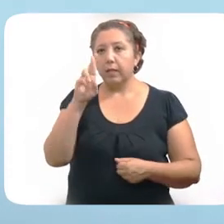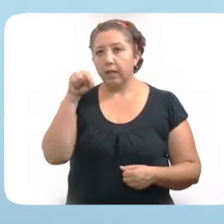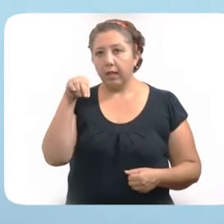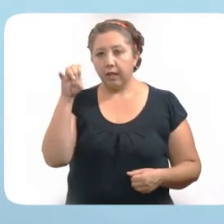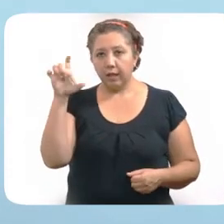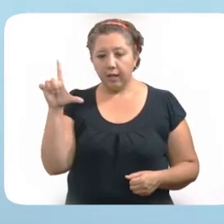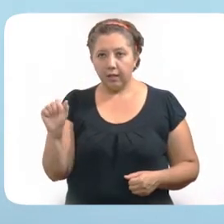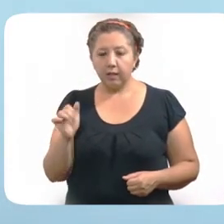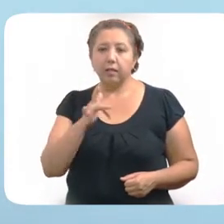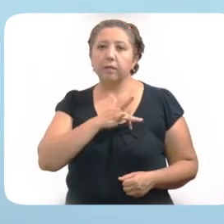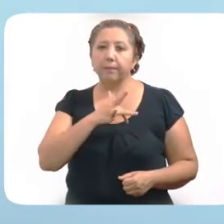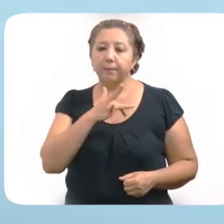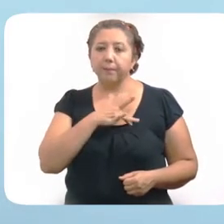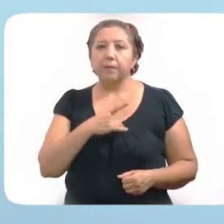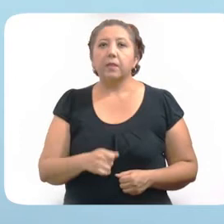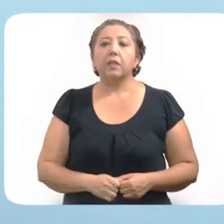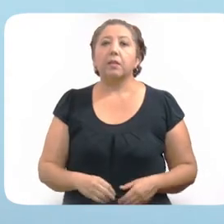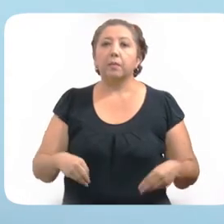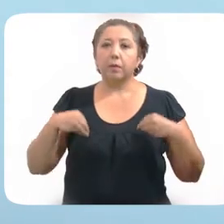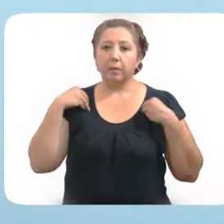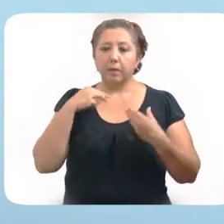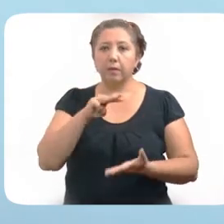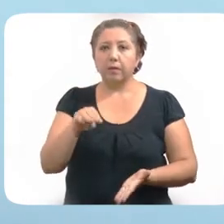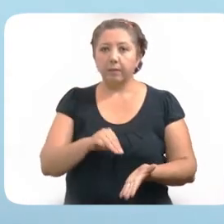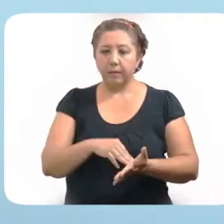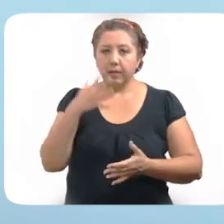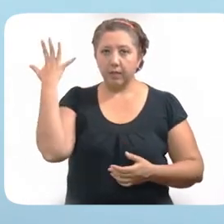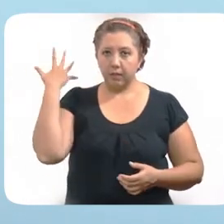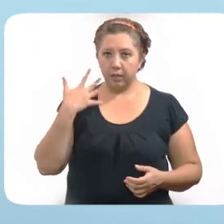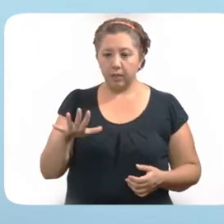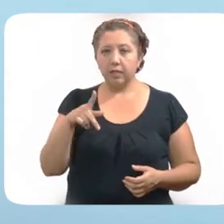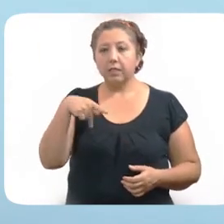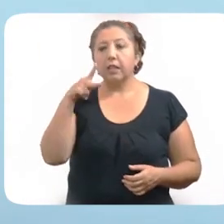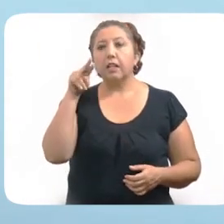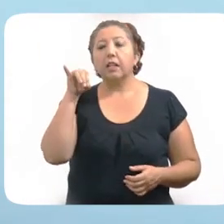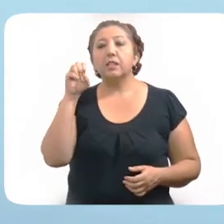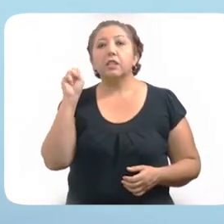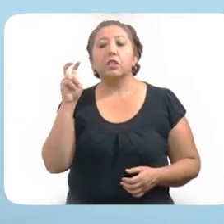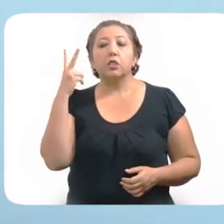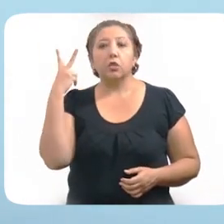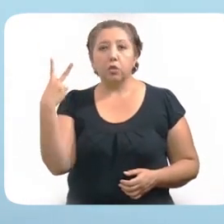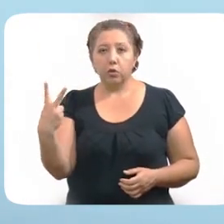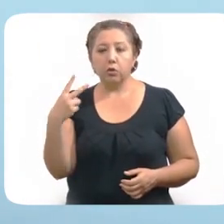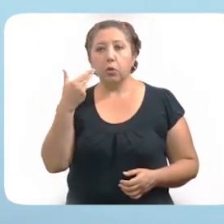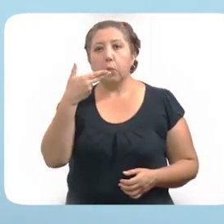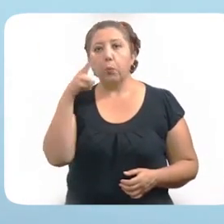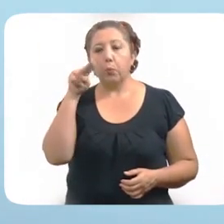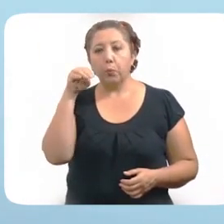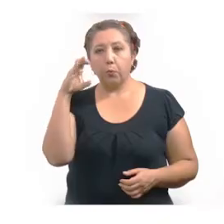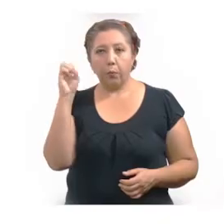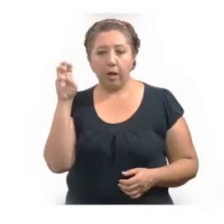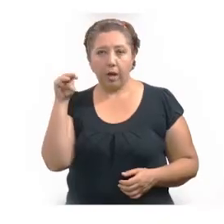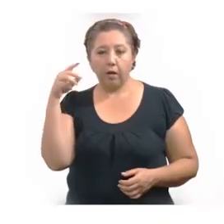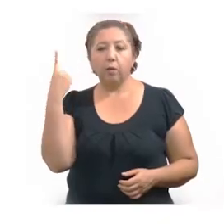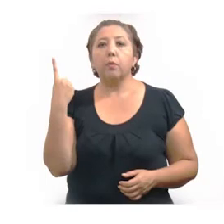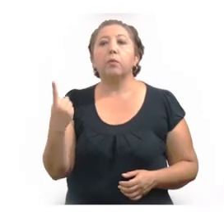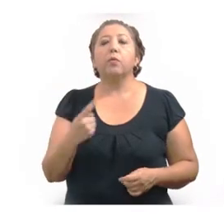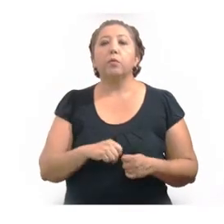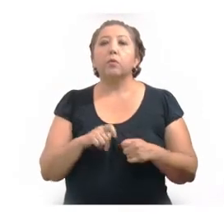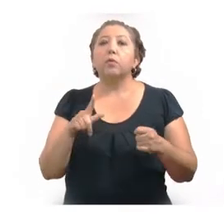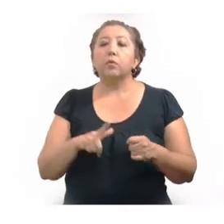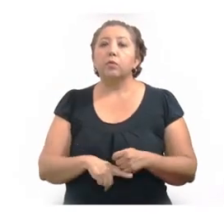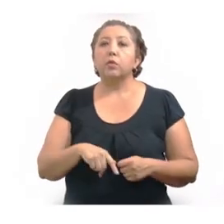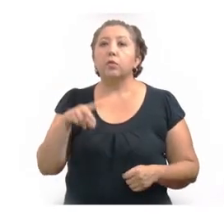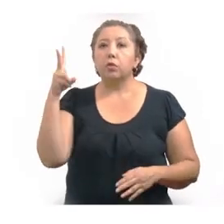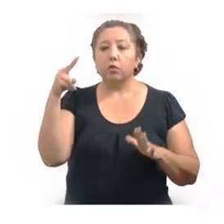renal y cardiopatía. Residían en Mérida 10, Canacín 2 y Junucmá 1. En total